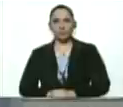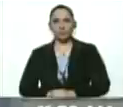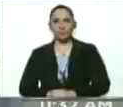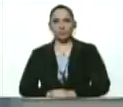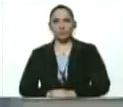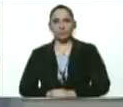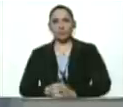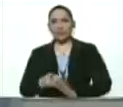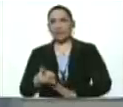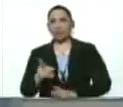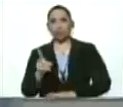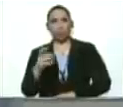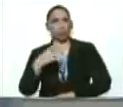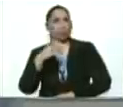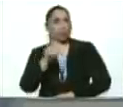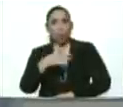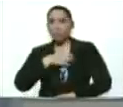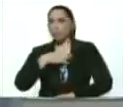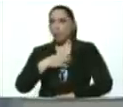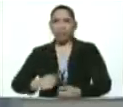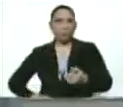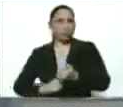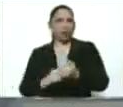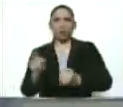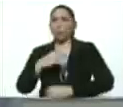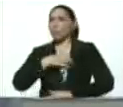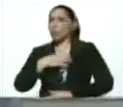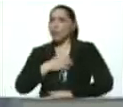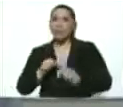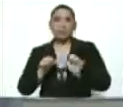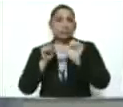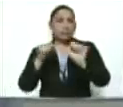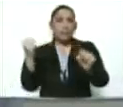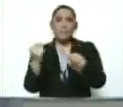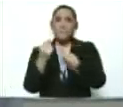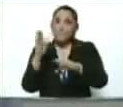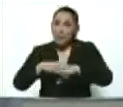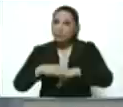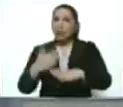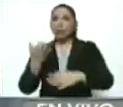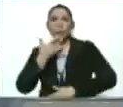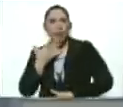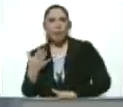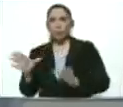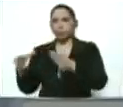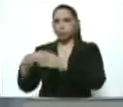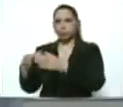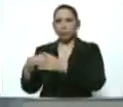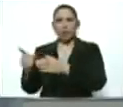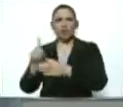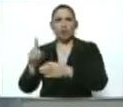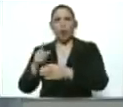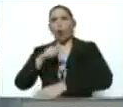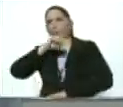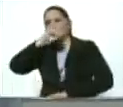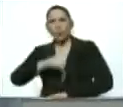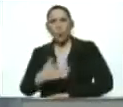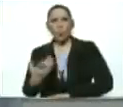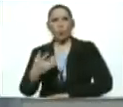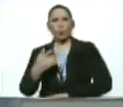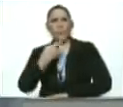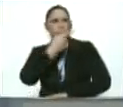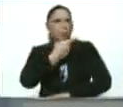realmente reprochable, no puede seguir ocurriendo que factores que adversan al Estado por cualquier